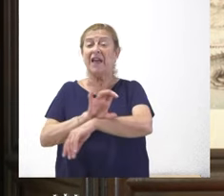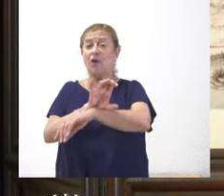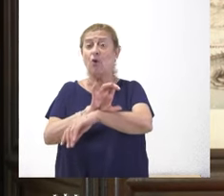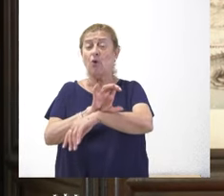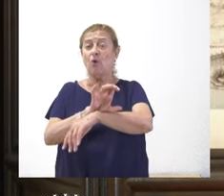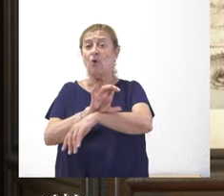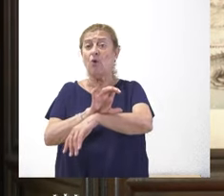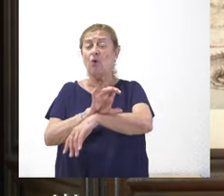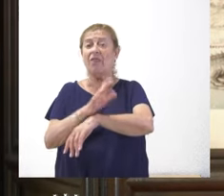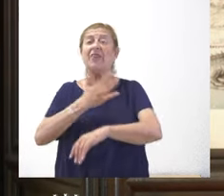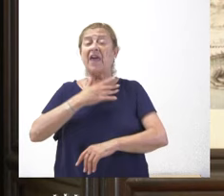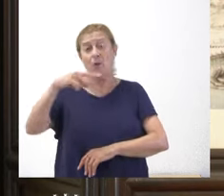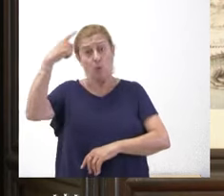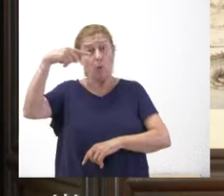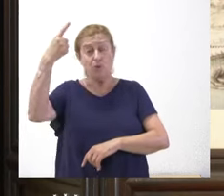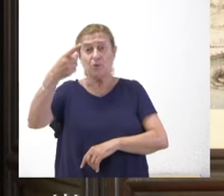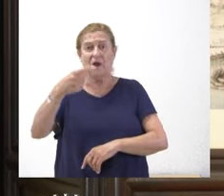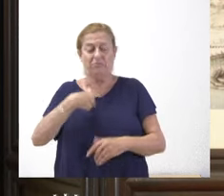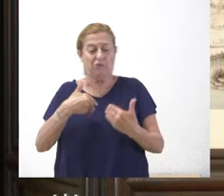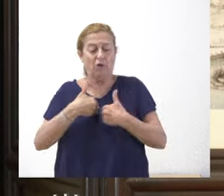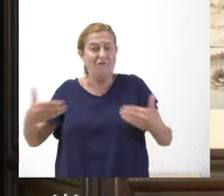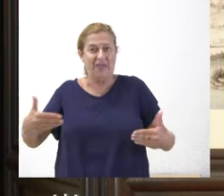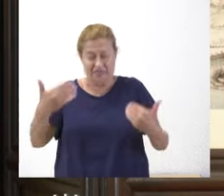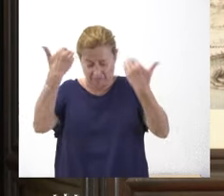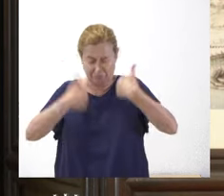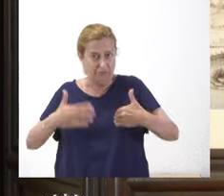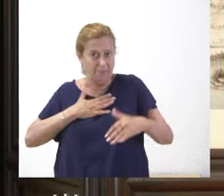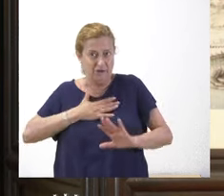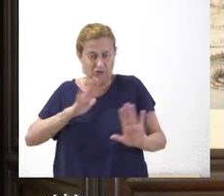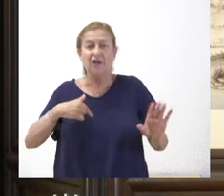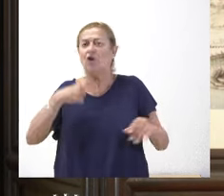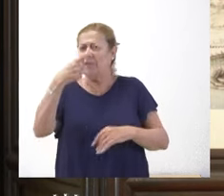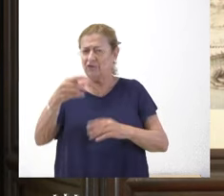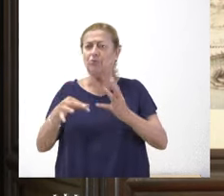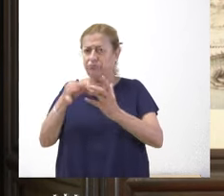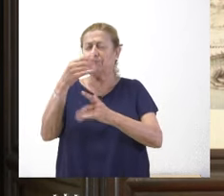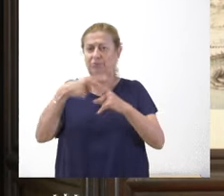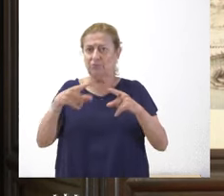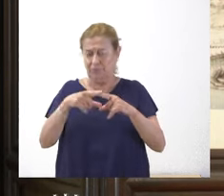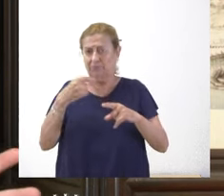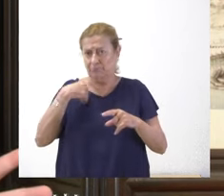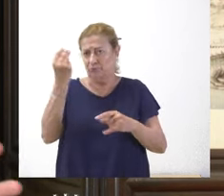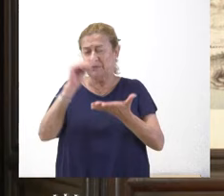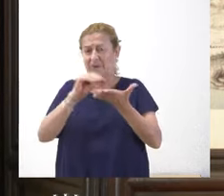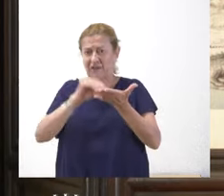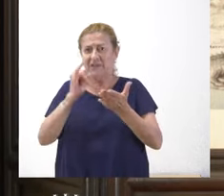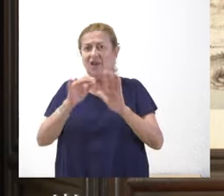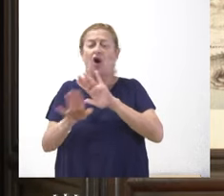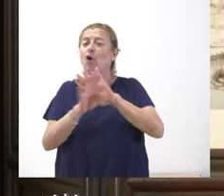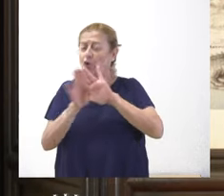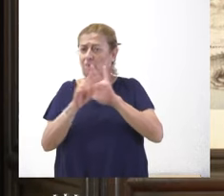consejero de cultura tiene mi confianza personal lo he dicho en varias ocasiones y se mantiene esa